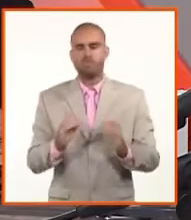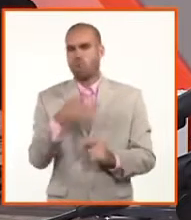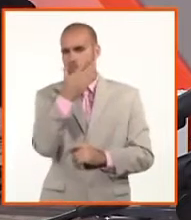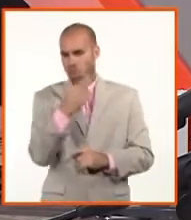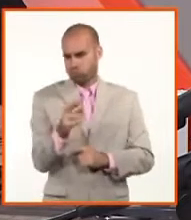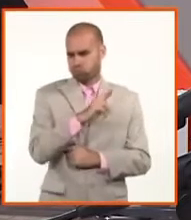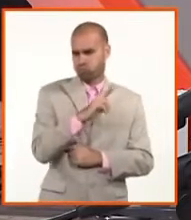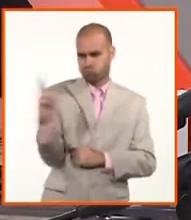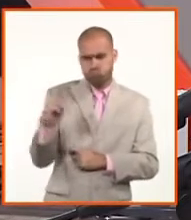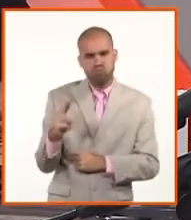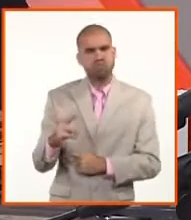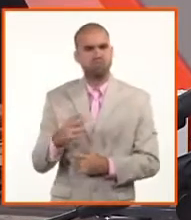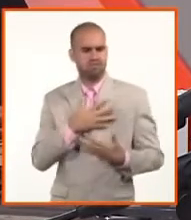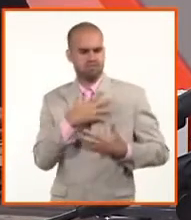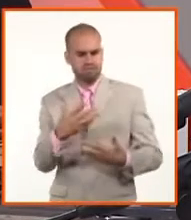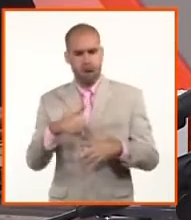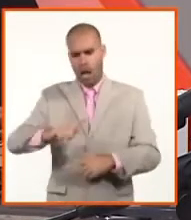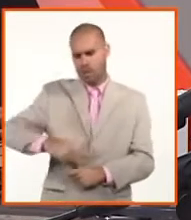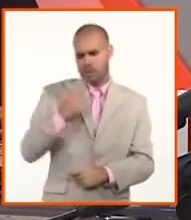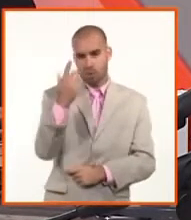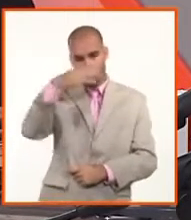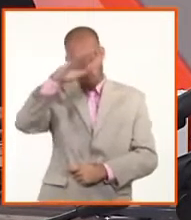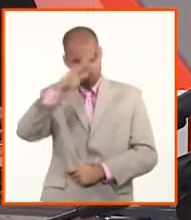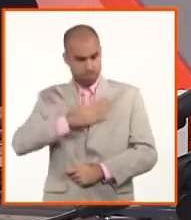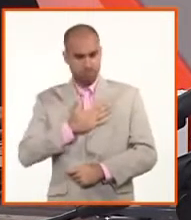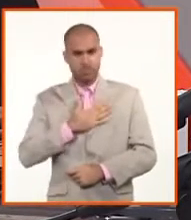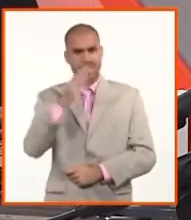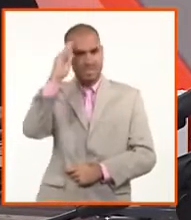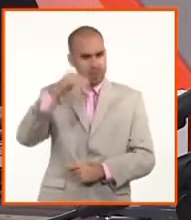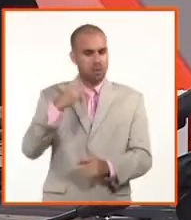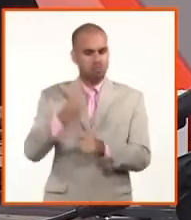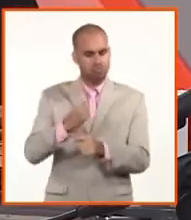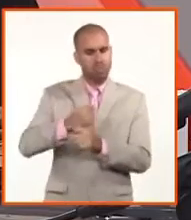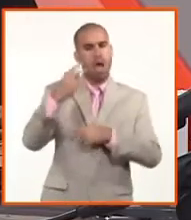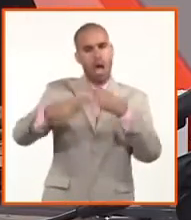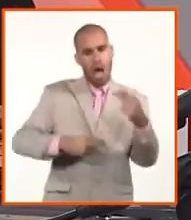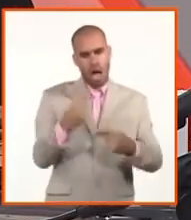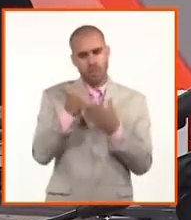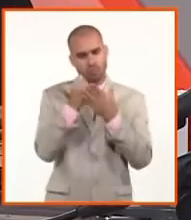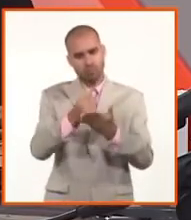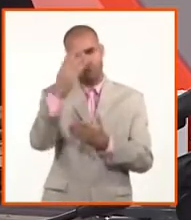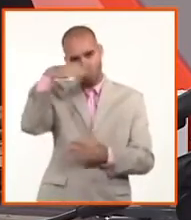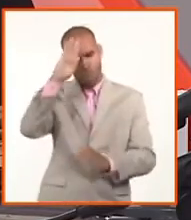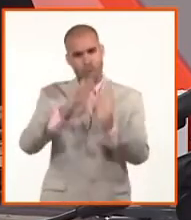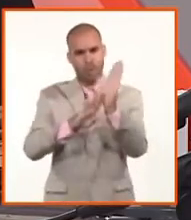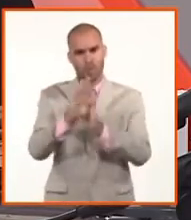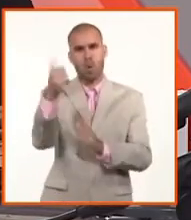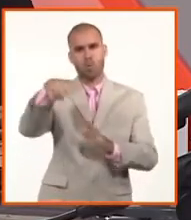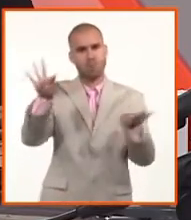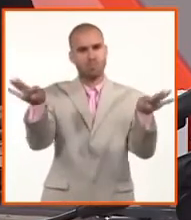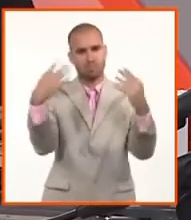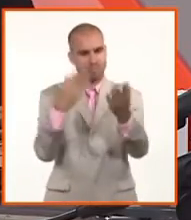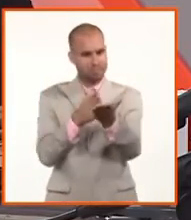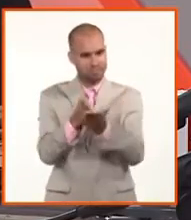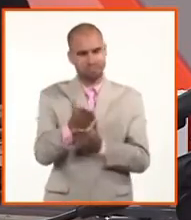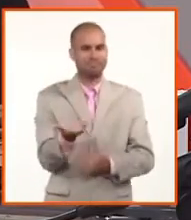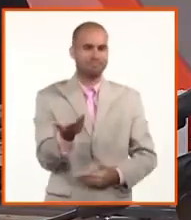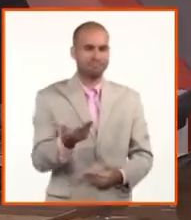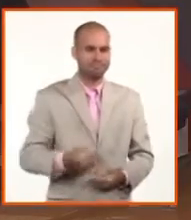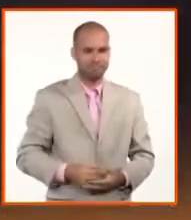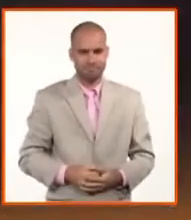revolucionarios, intelectuales y artistas cubanos hacen por este país. Los invito a que nos acompañen en nuestra mesa redonda de hoy.